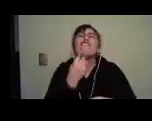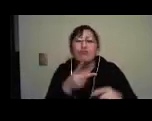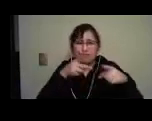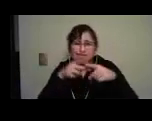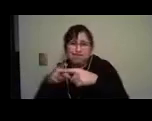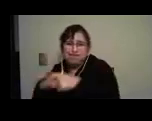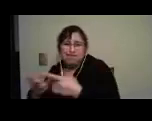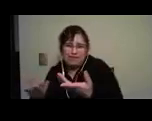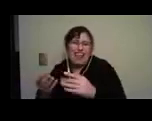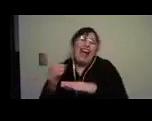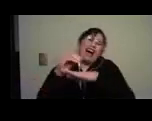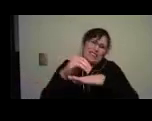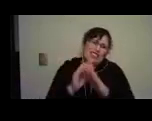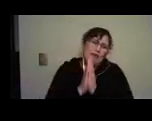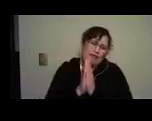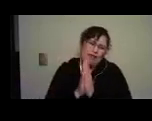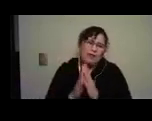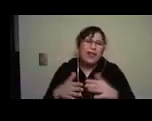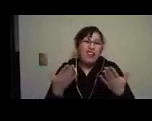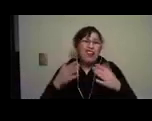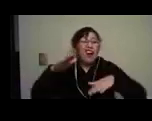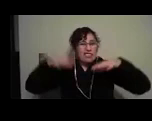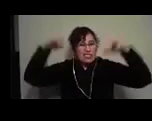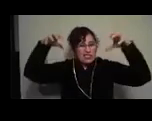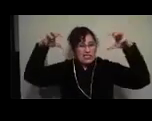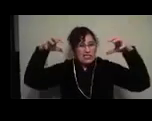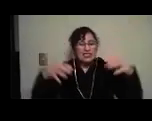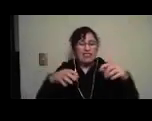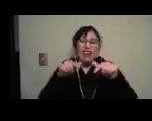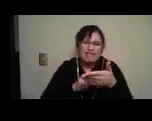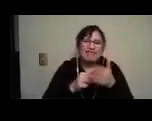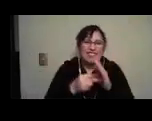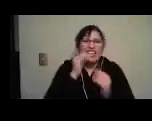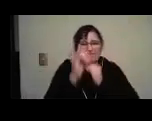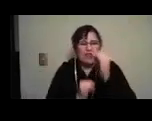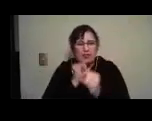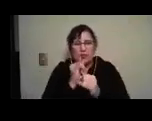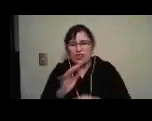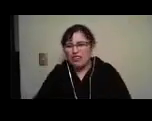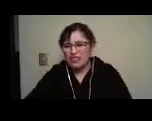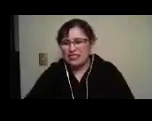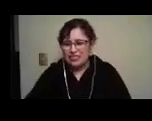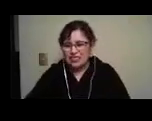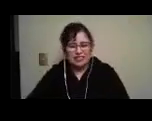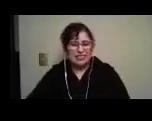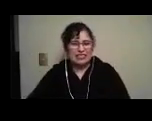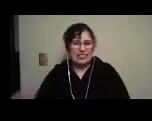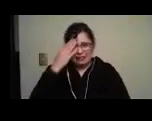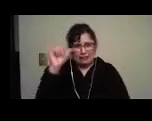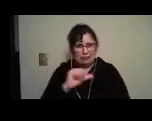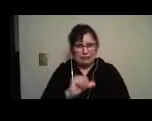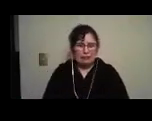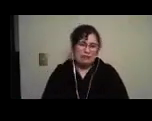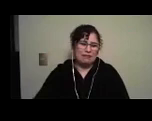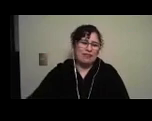puede ser por la condición climática que el internet no ande bien. Sí, es muy posible.